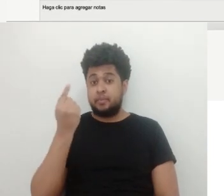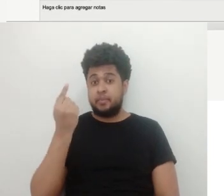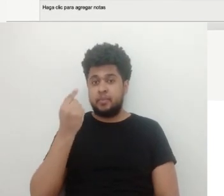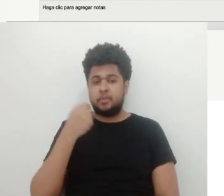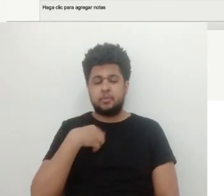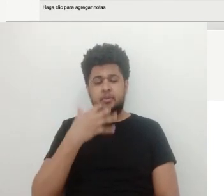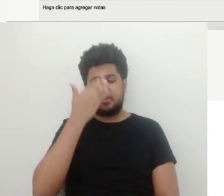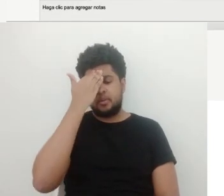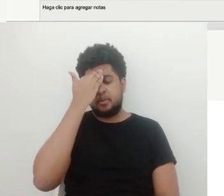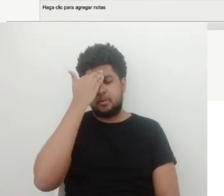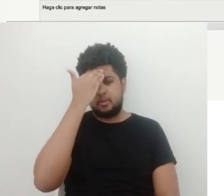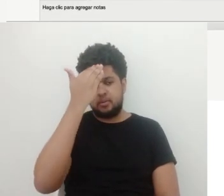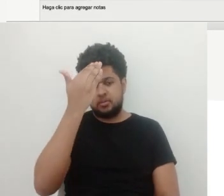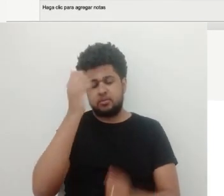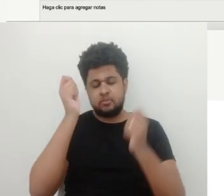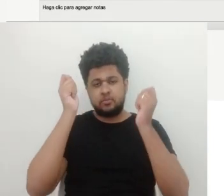cariño.